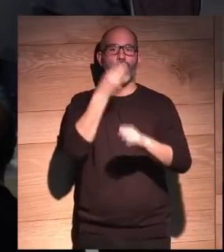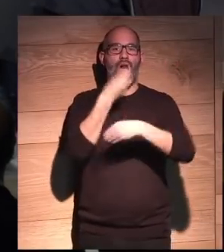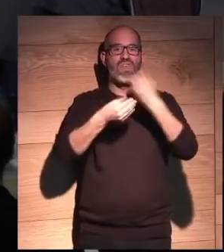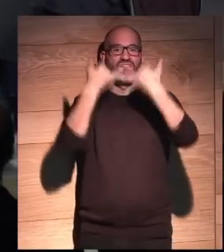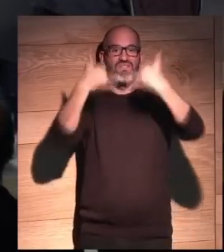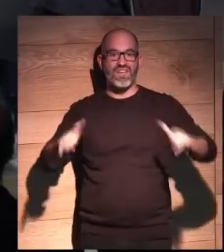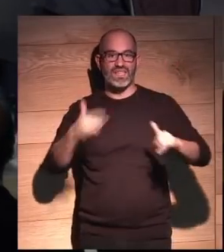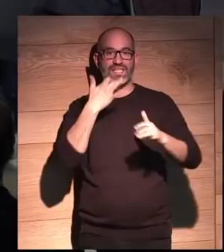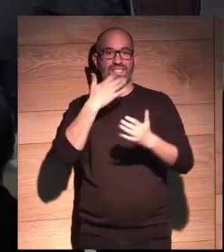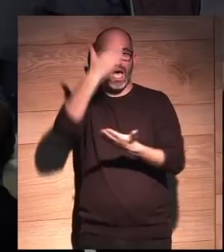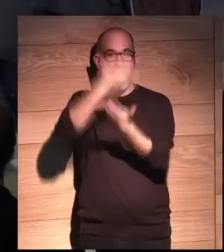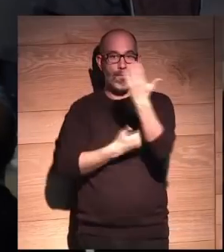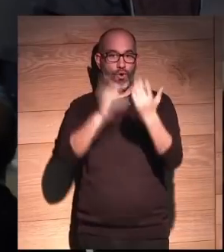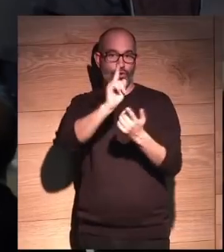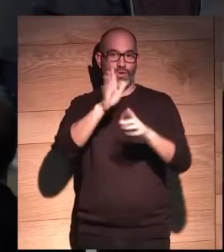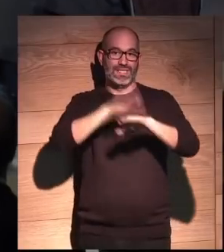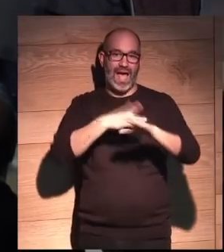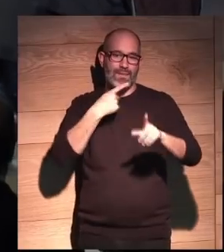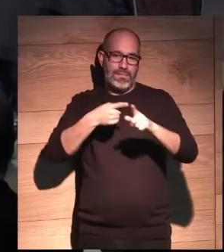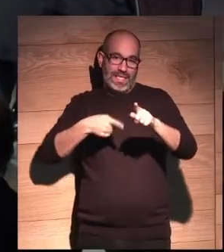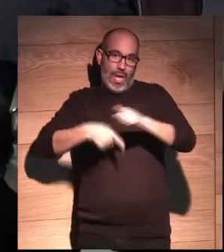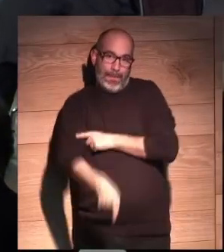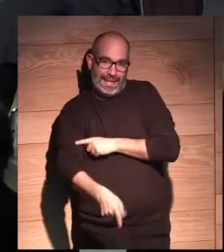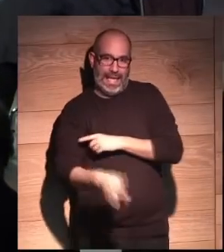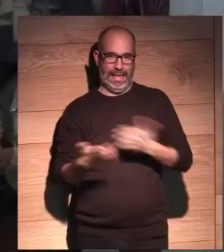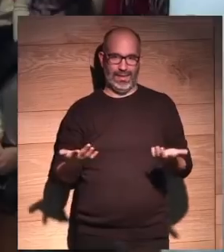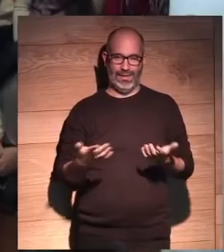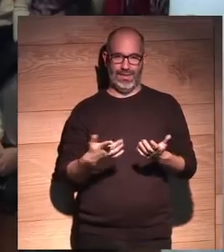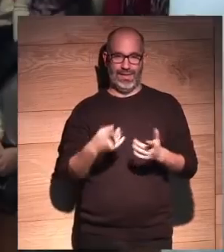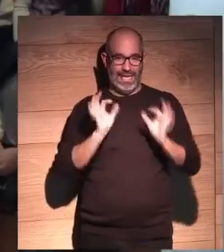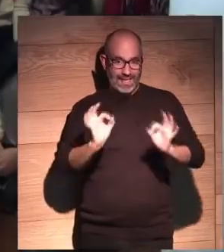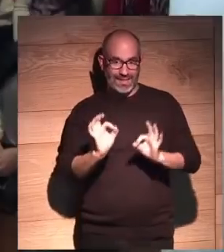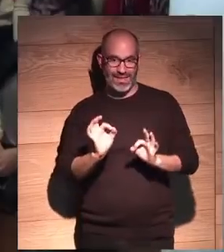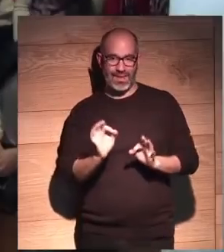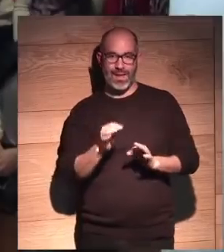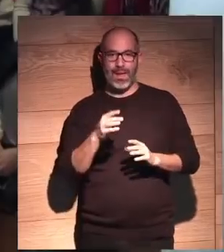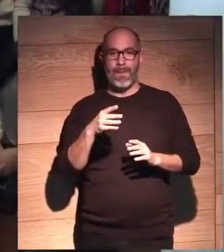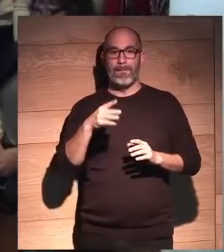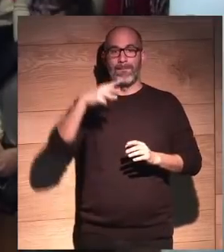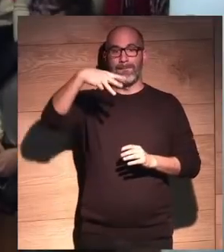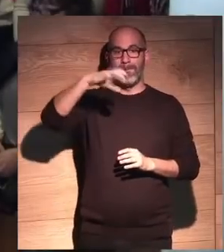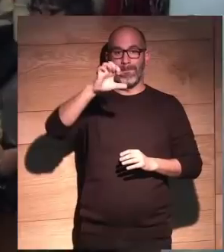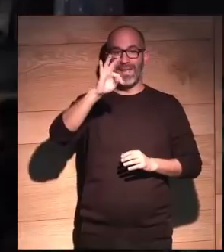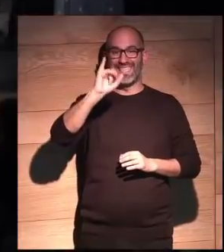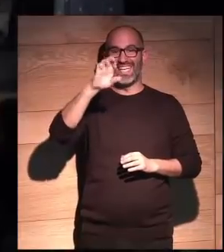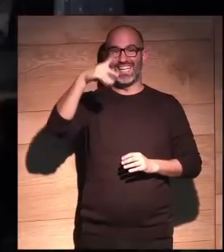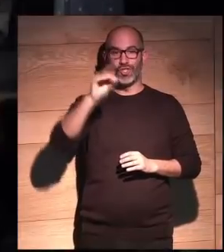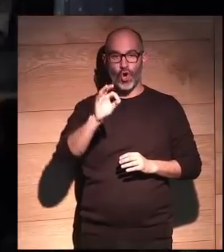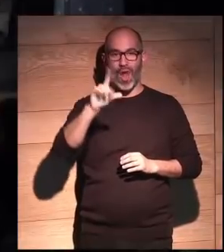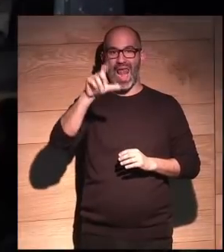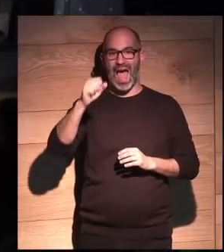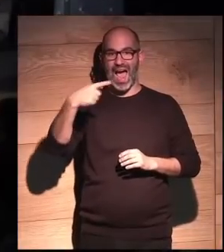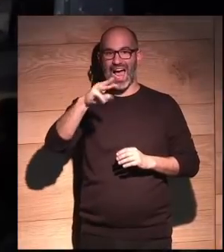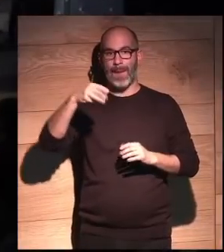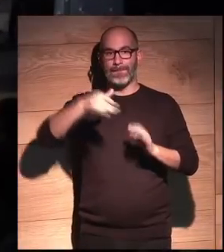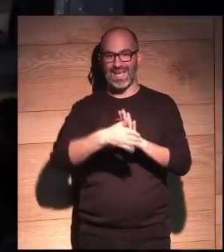casa y si no pones jamón ibérico, estás metiendo la gamba. ¿Eso es así? No, es así y además, claro, tiene que ver, tiene que ver. Bueno, los romanos eran